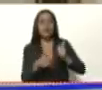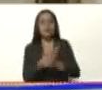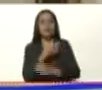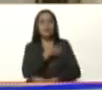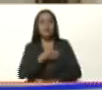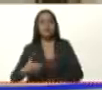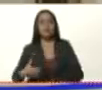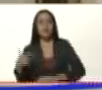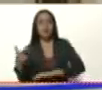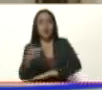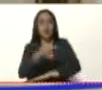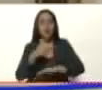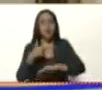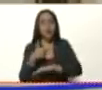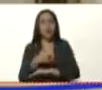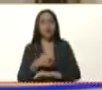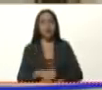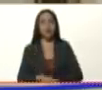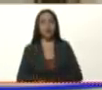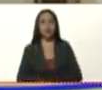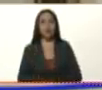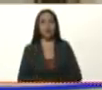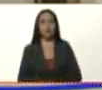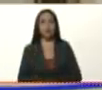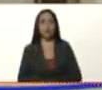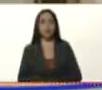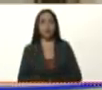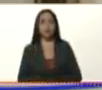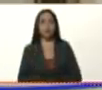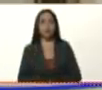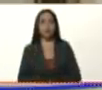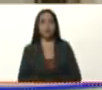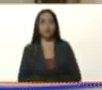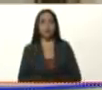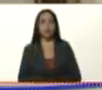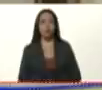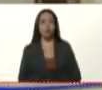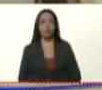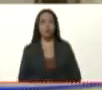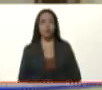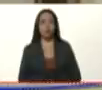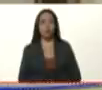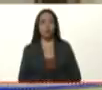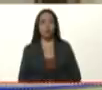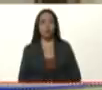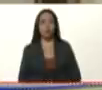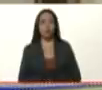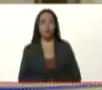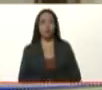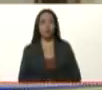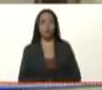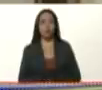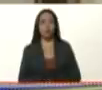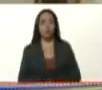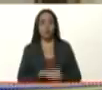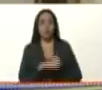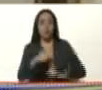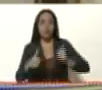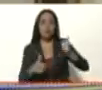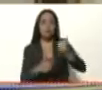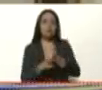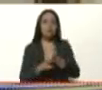para seguir avanzando en las coordinaciones para enfrentar la pandemia que